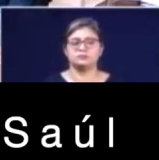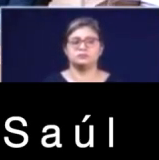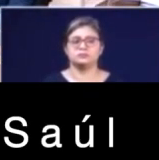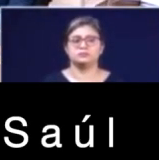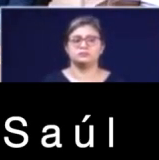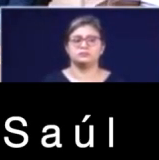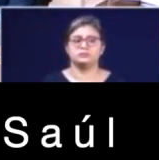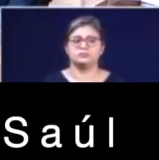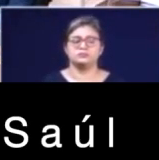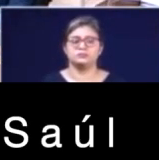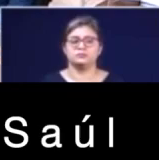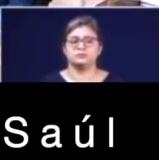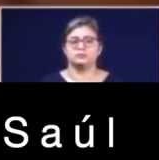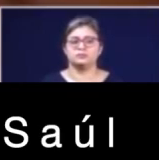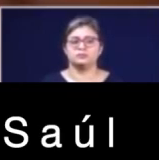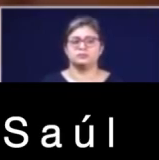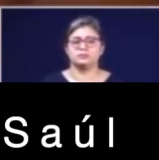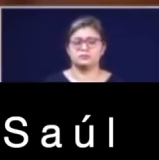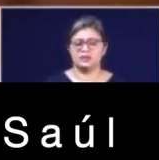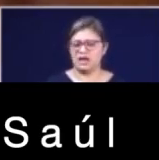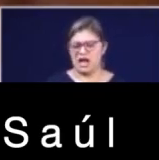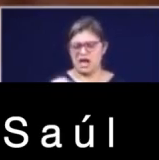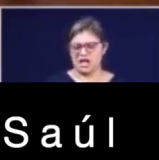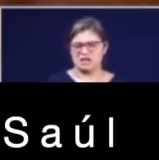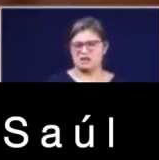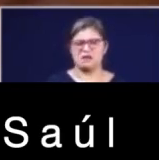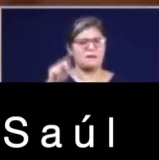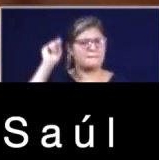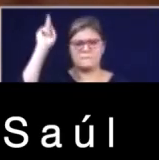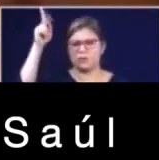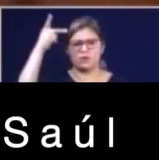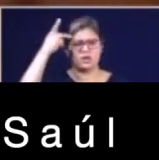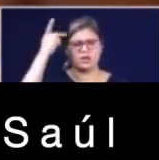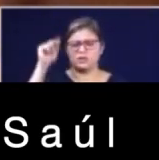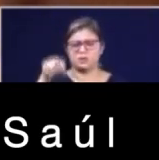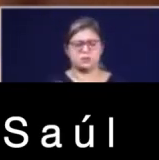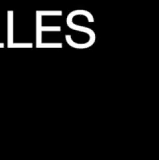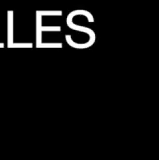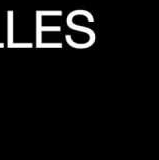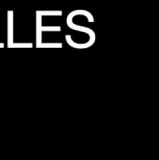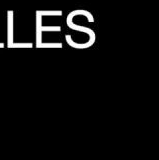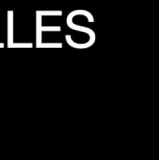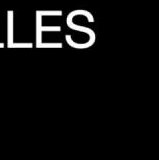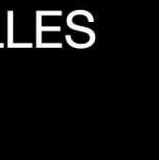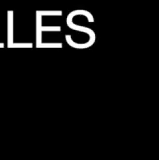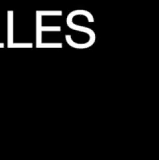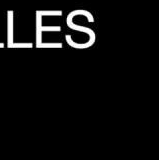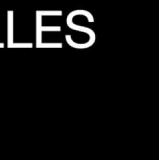Aquí no es para hacer politiquería, no vengan aquí a hacer politiquería.